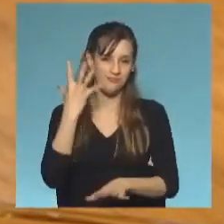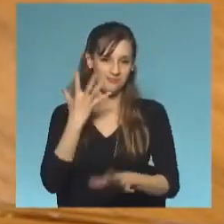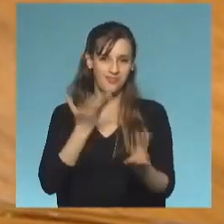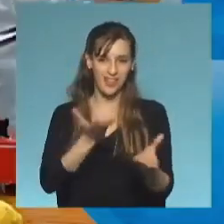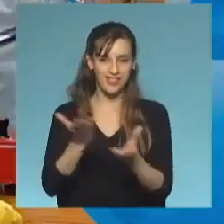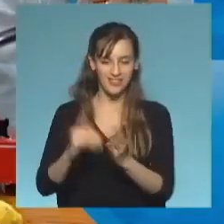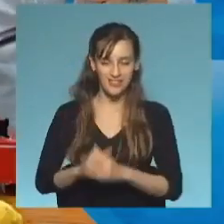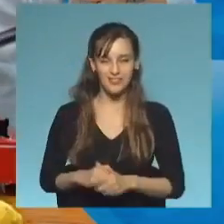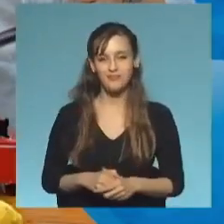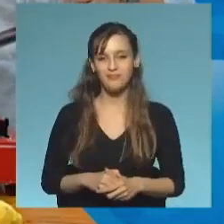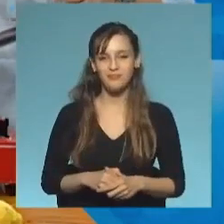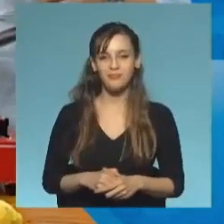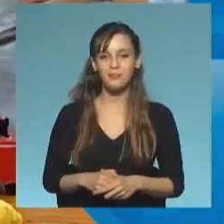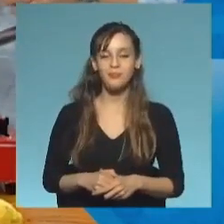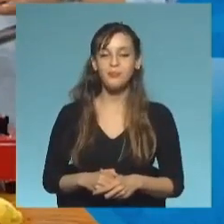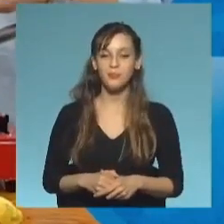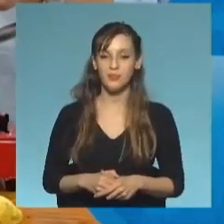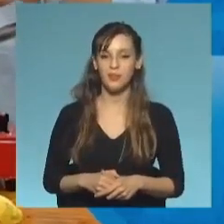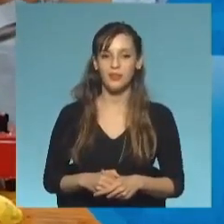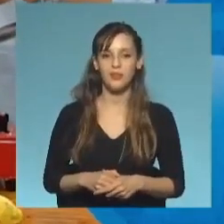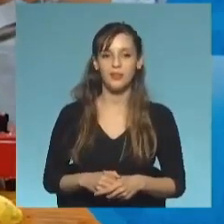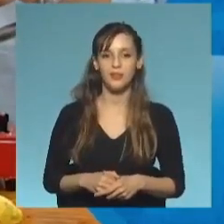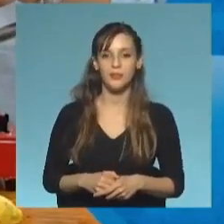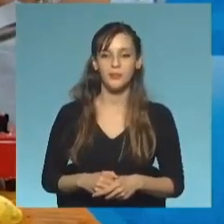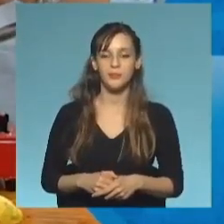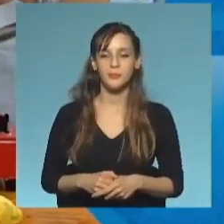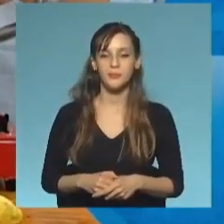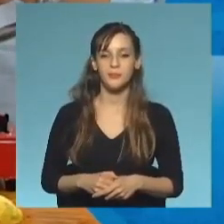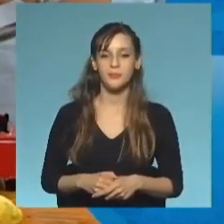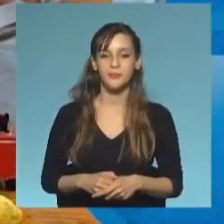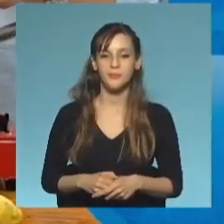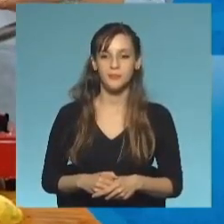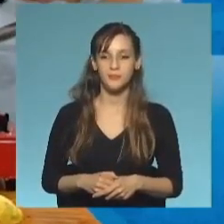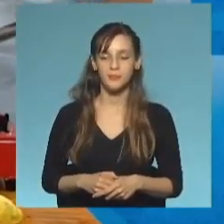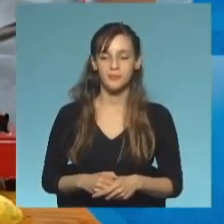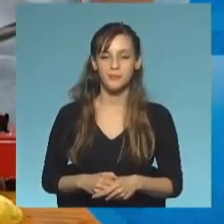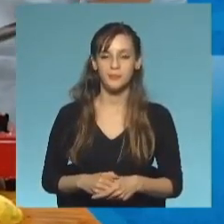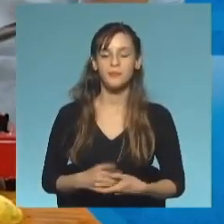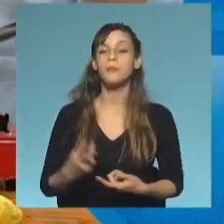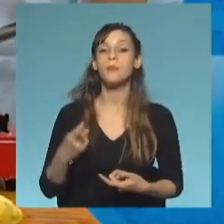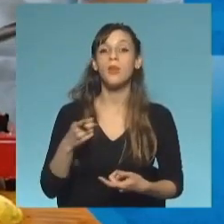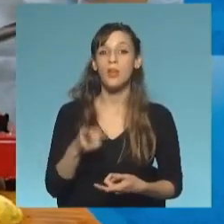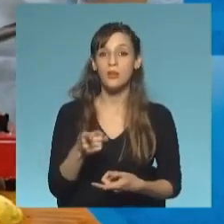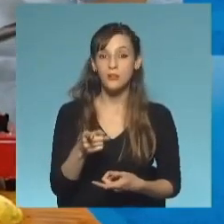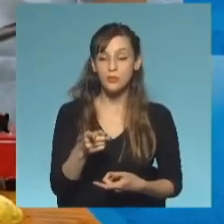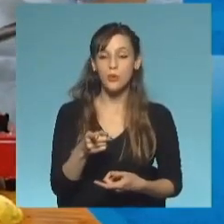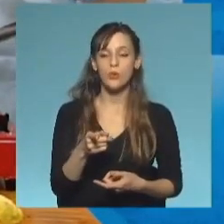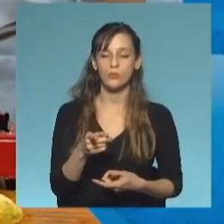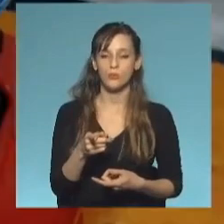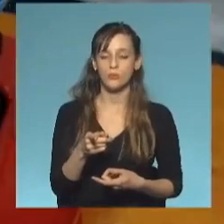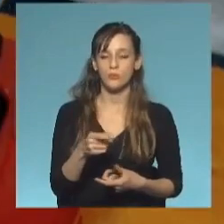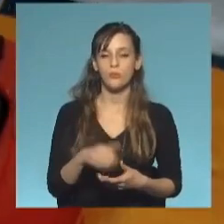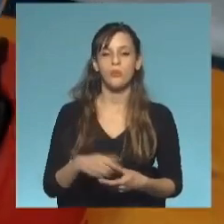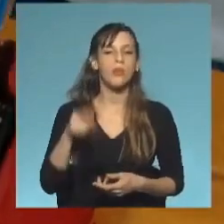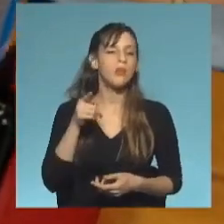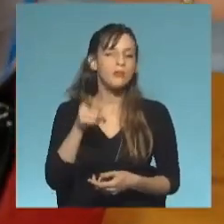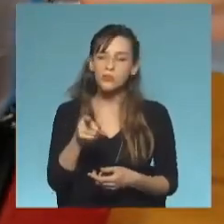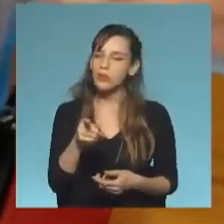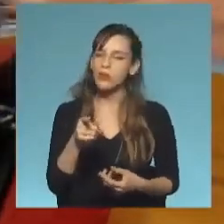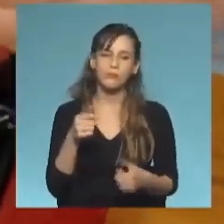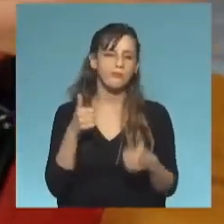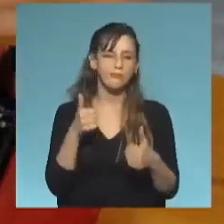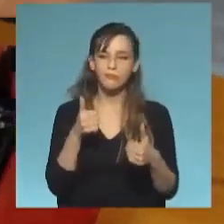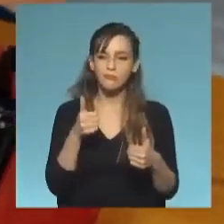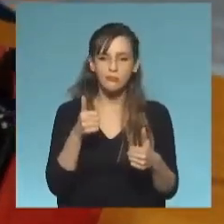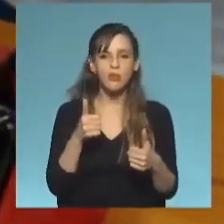estamos, Sofi. Para sacar las esencias. Sí. Esto es súper práctico también